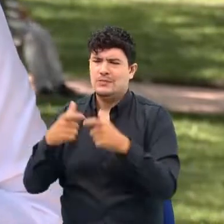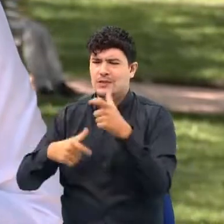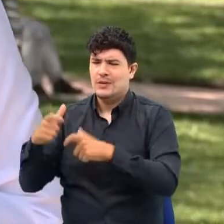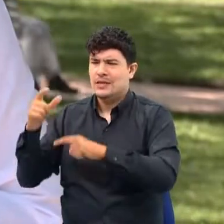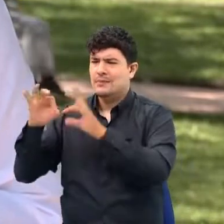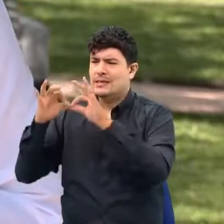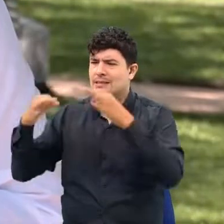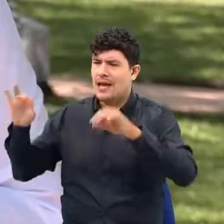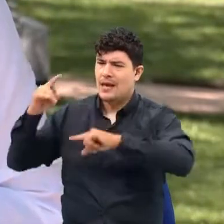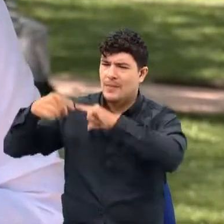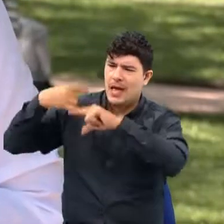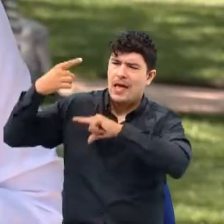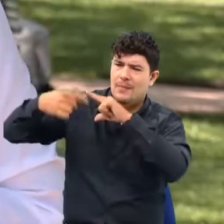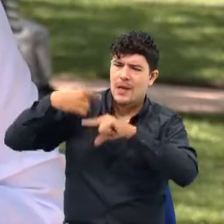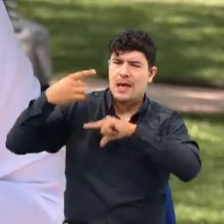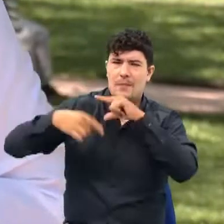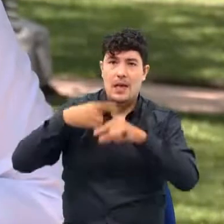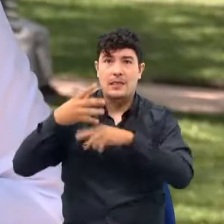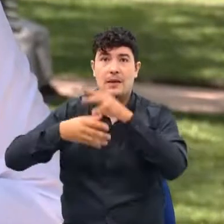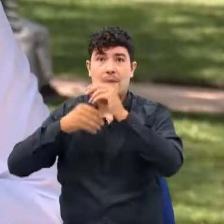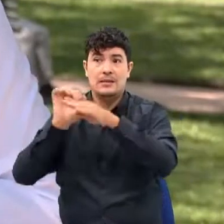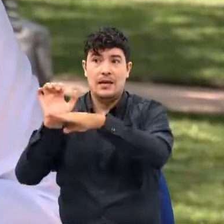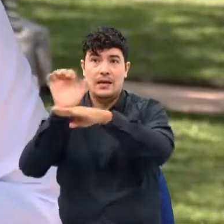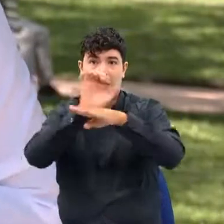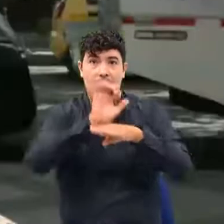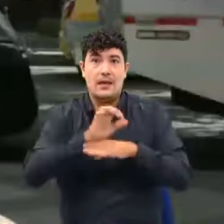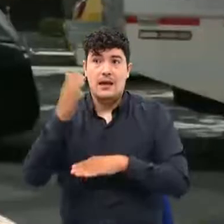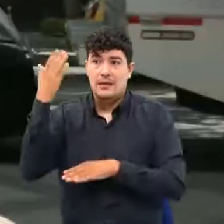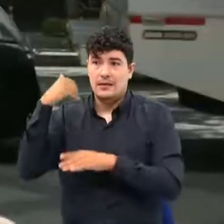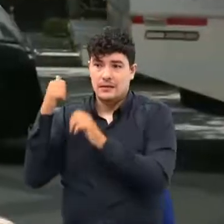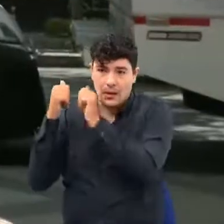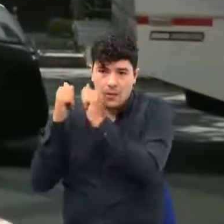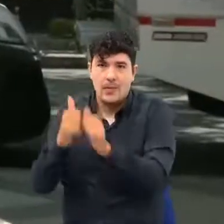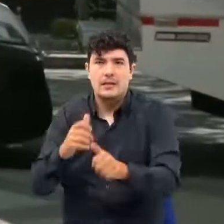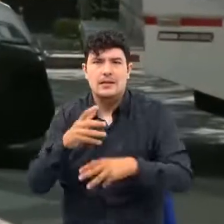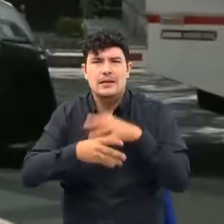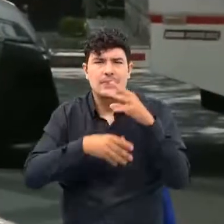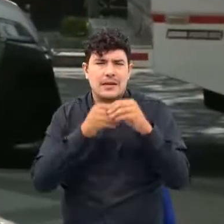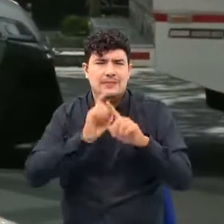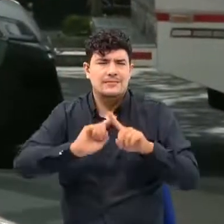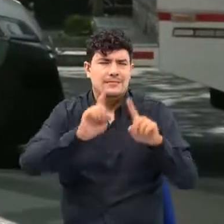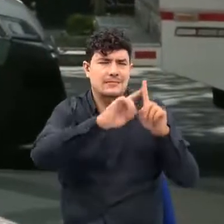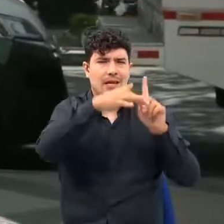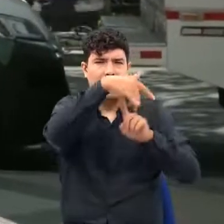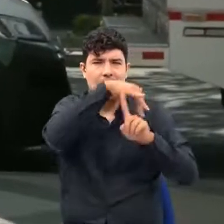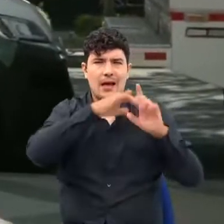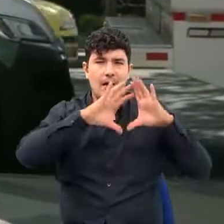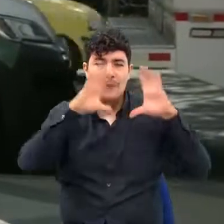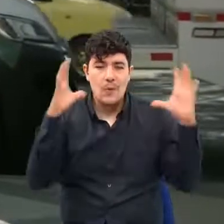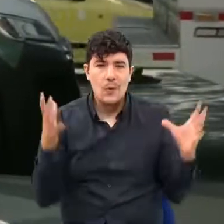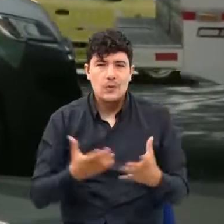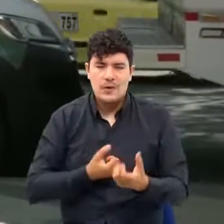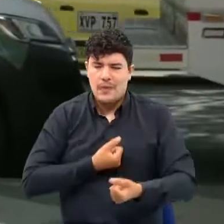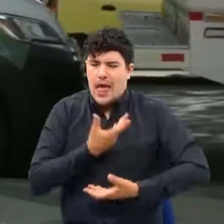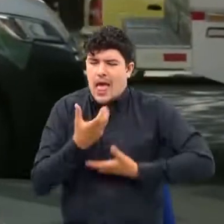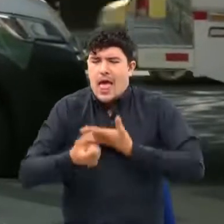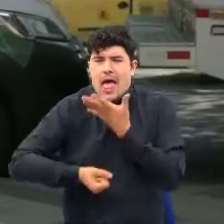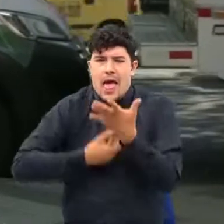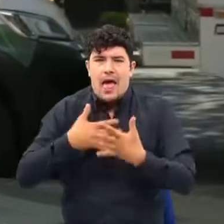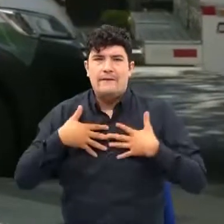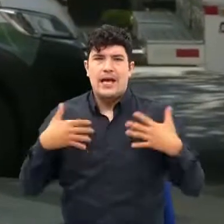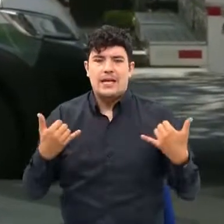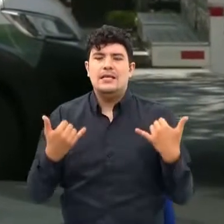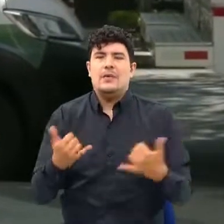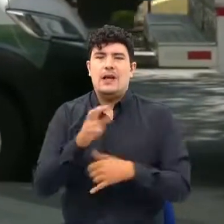no solo de los televidentes, de las entidades a quienes hemos acompañado de todas partes del mundo, nos han expresado la felicidad por